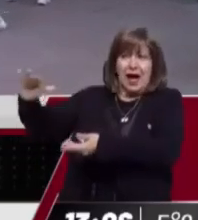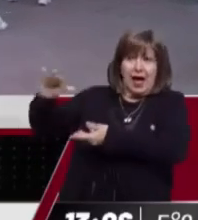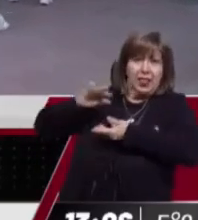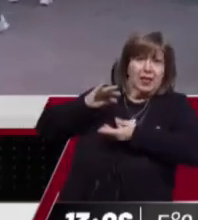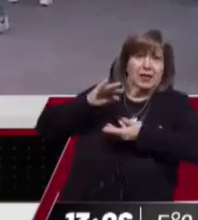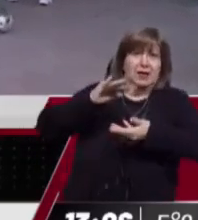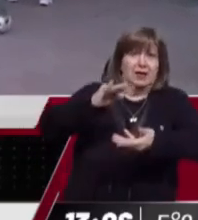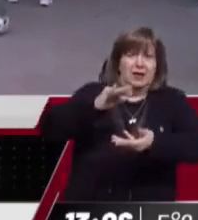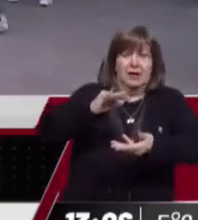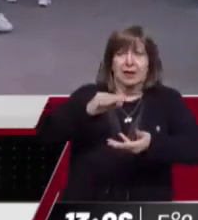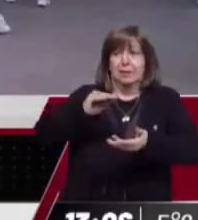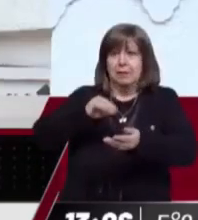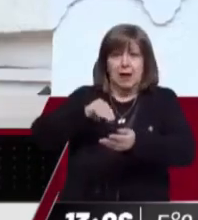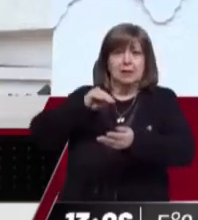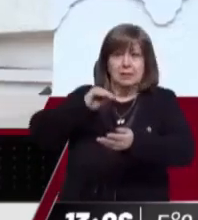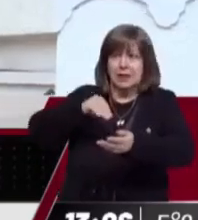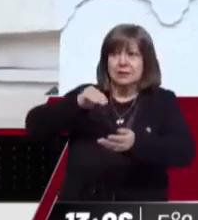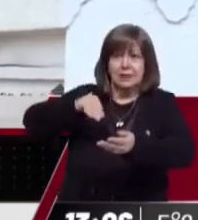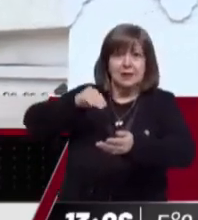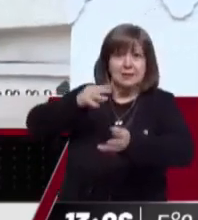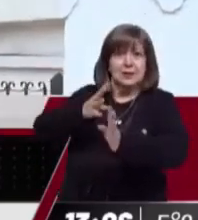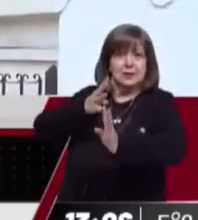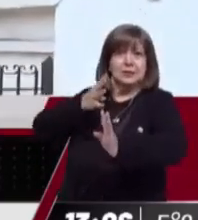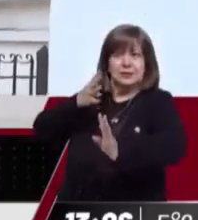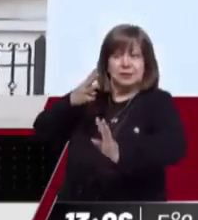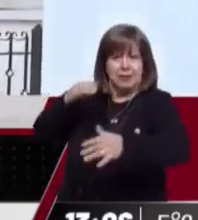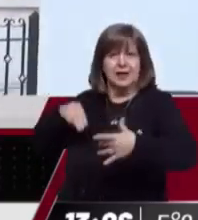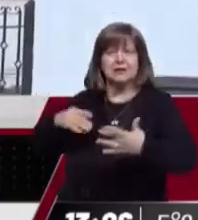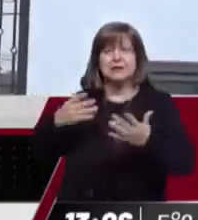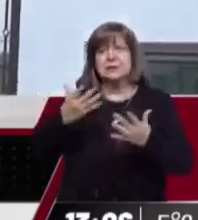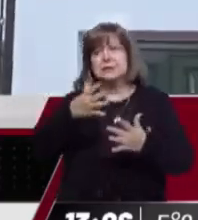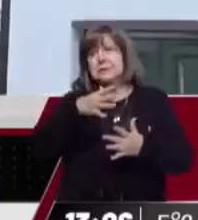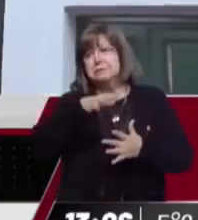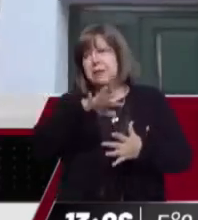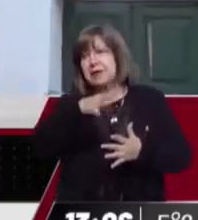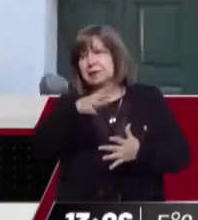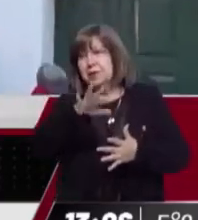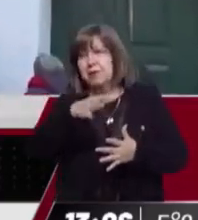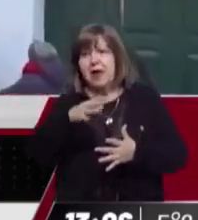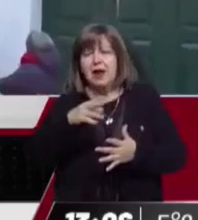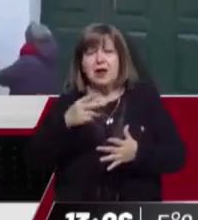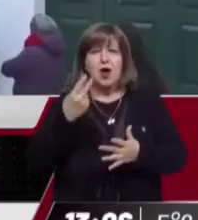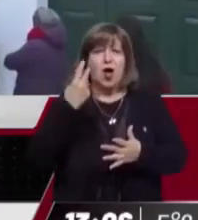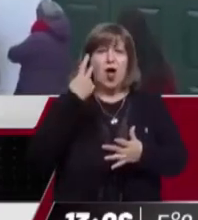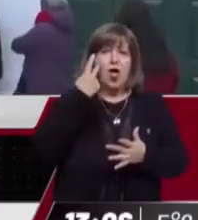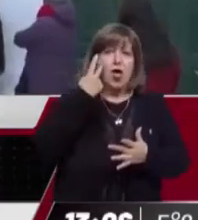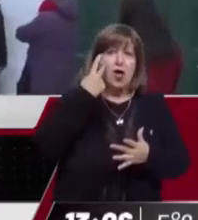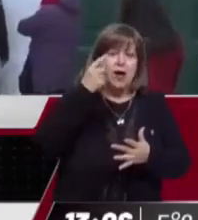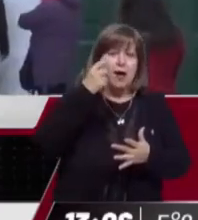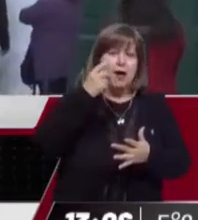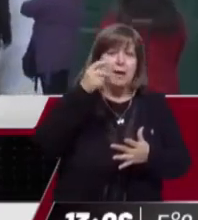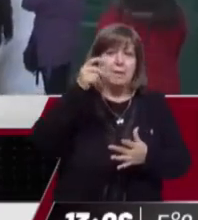continúan llegando más o menos en torno a unos 2